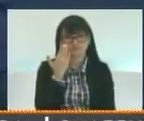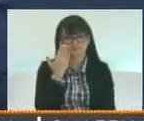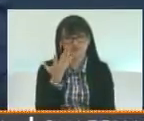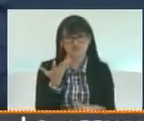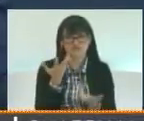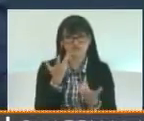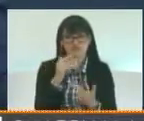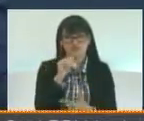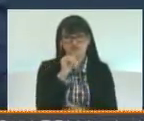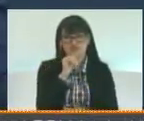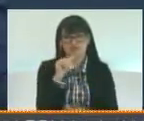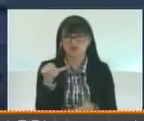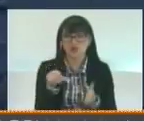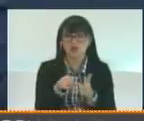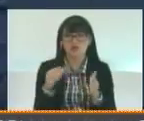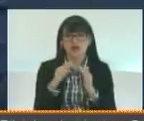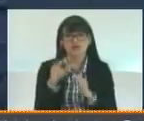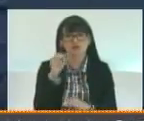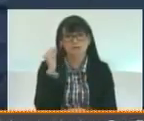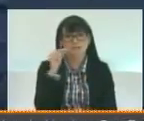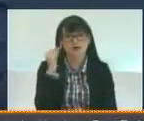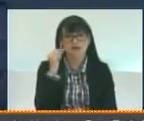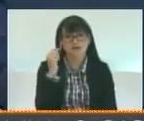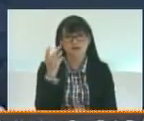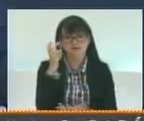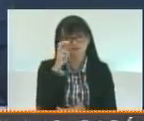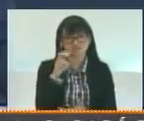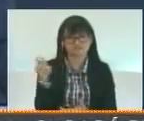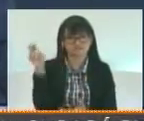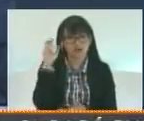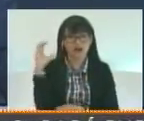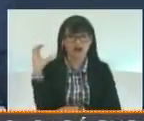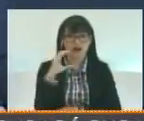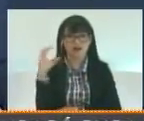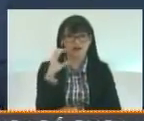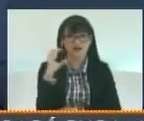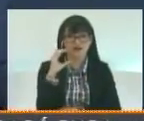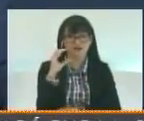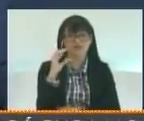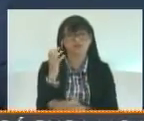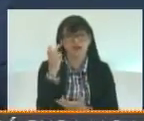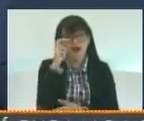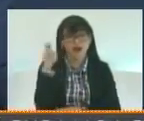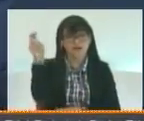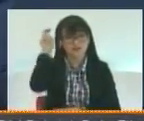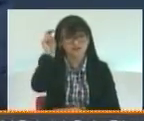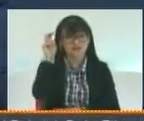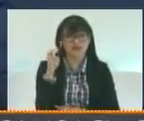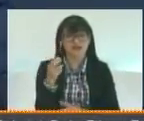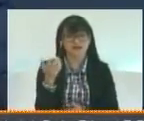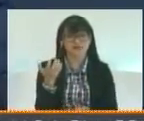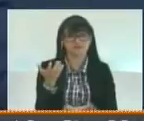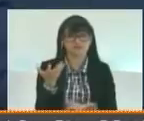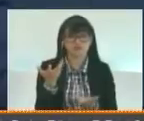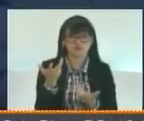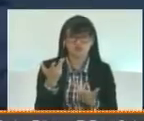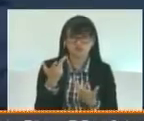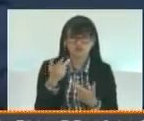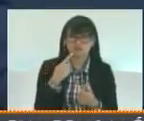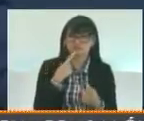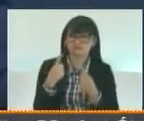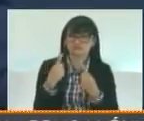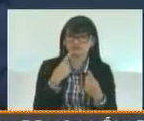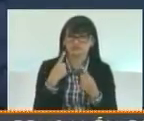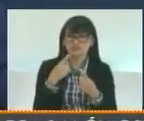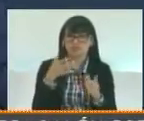Chirinos. Ella se encuentra en la Casa Amarilla, Antonio José de Sucre, acá en Caracas, donde el canciller de la República, Jorge Arreaza, ofrece